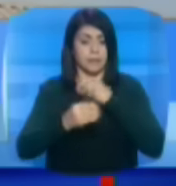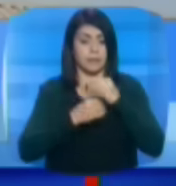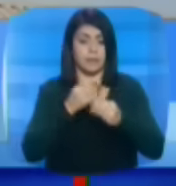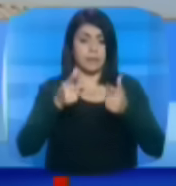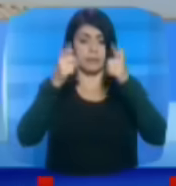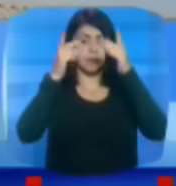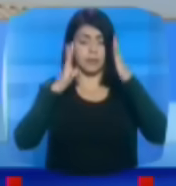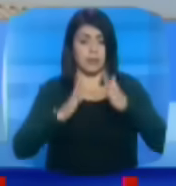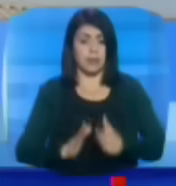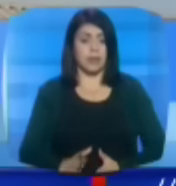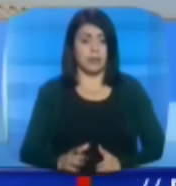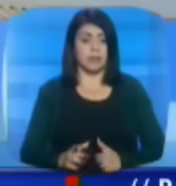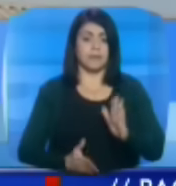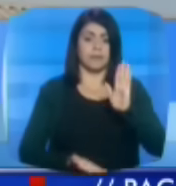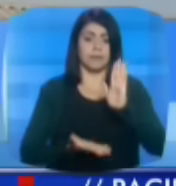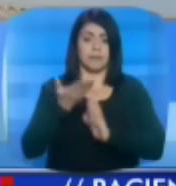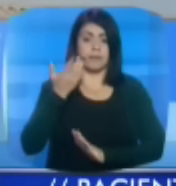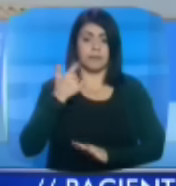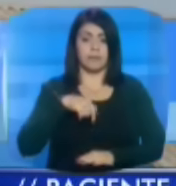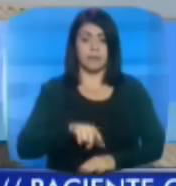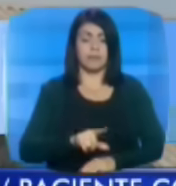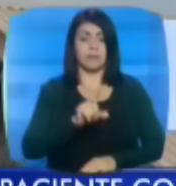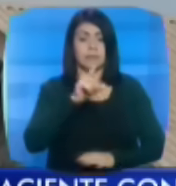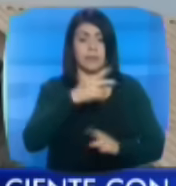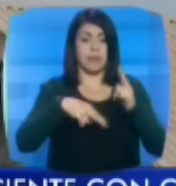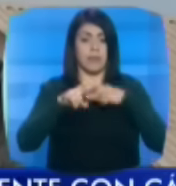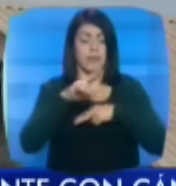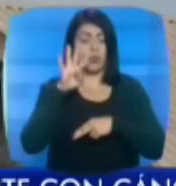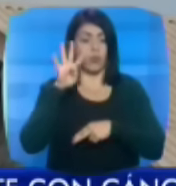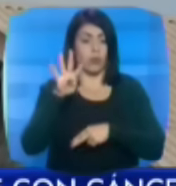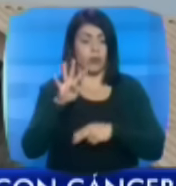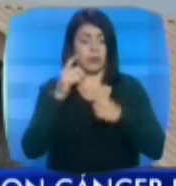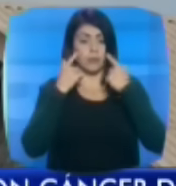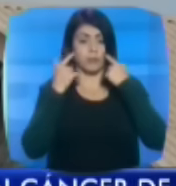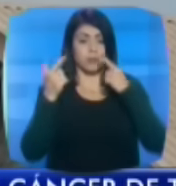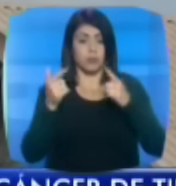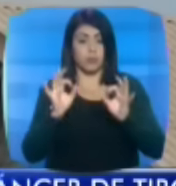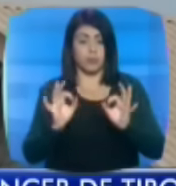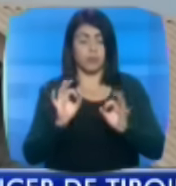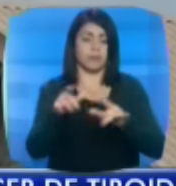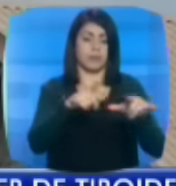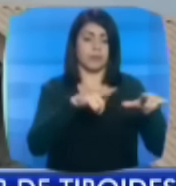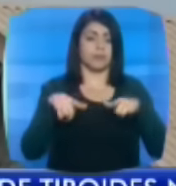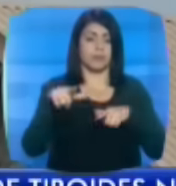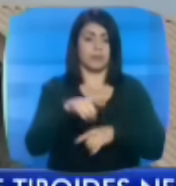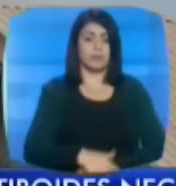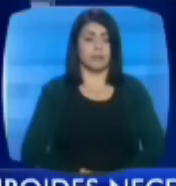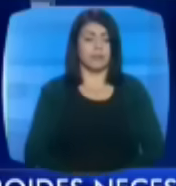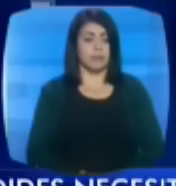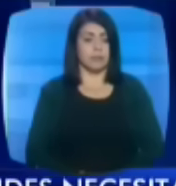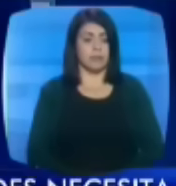las autoridades se elevaron al nivel 4 del estado de alerta en la zona.